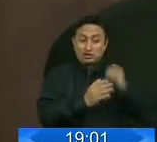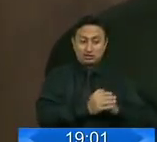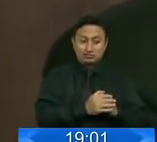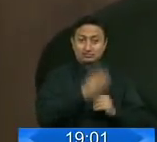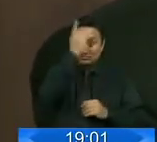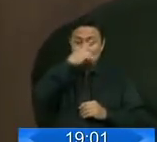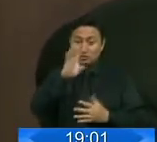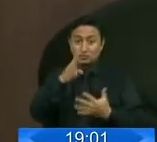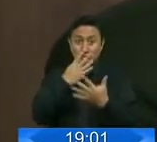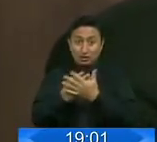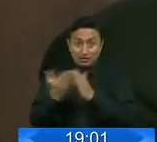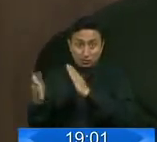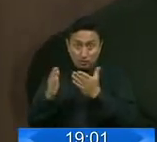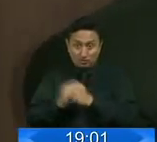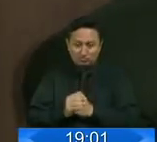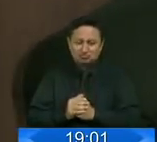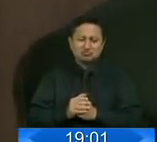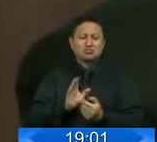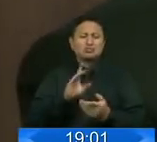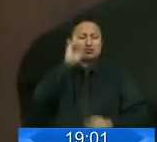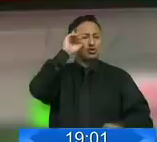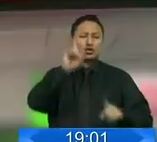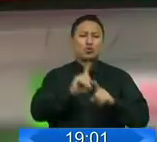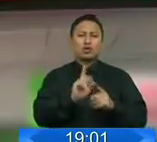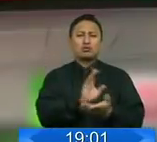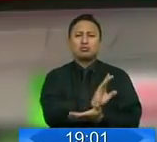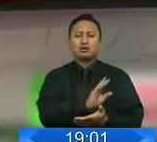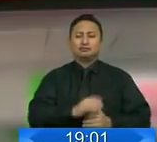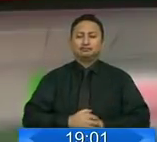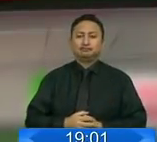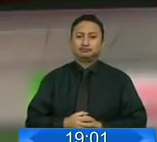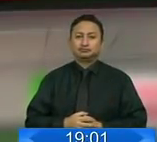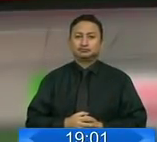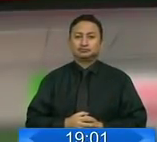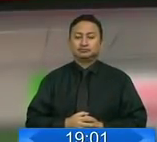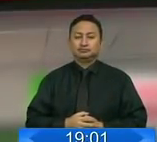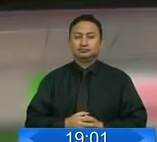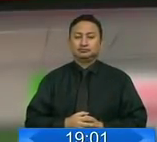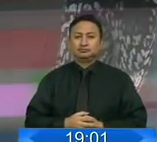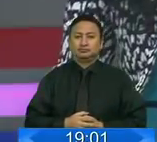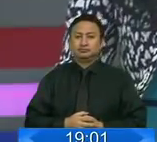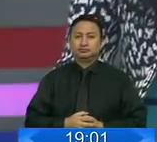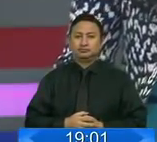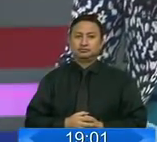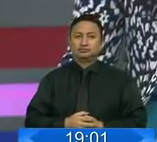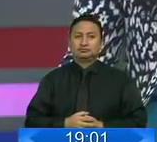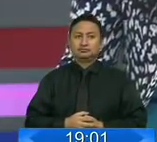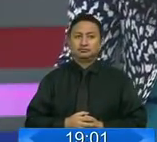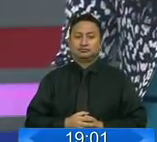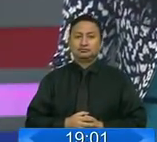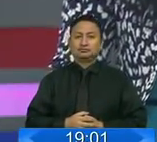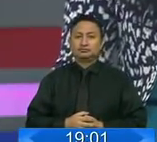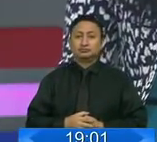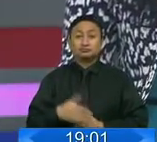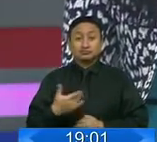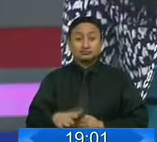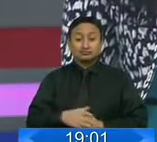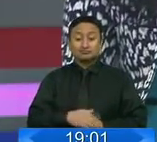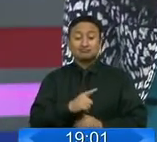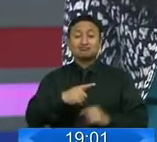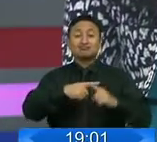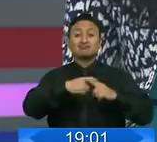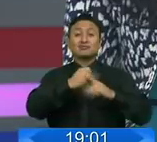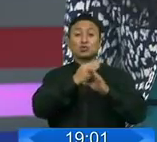canciller para investigarlo por supuesta instigación, informó Carolina Basante. Son varios los exfuncionarios